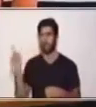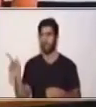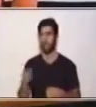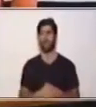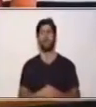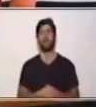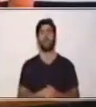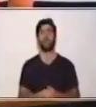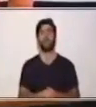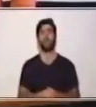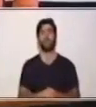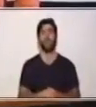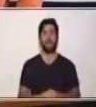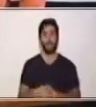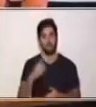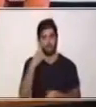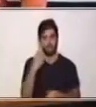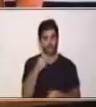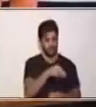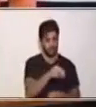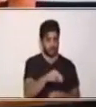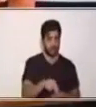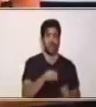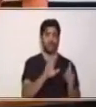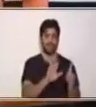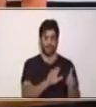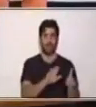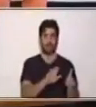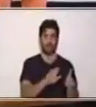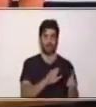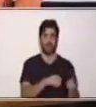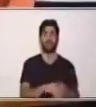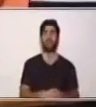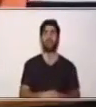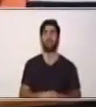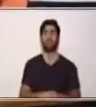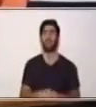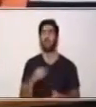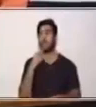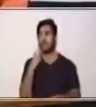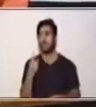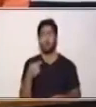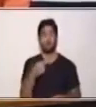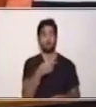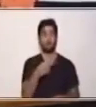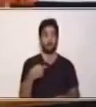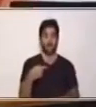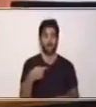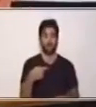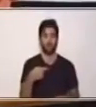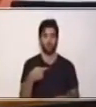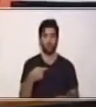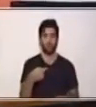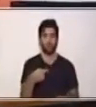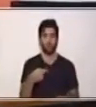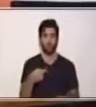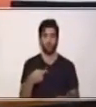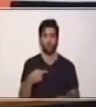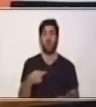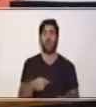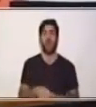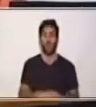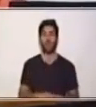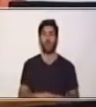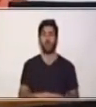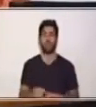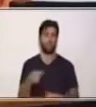5, 6. Ya tengo mi primer dato. Luego dice menos. El número negativo